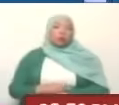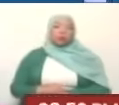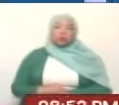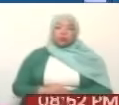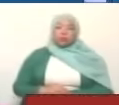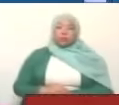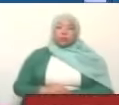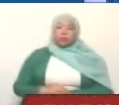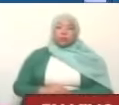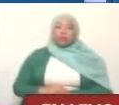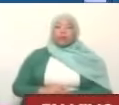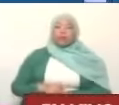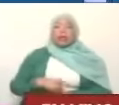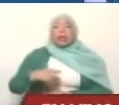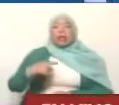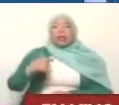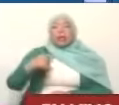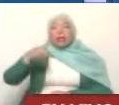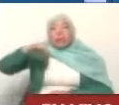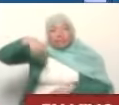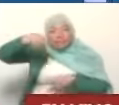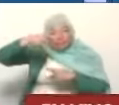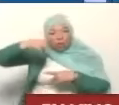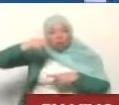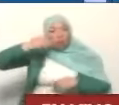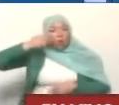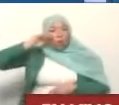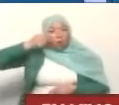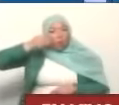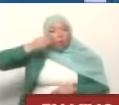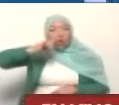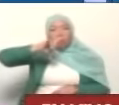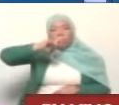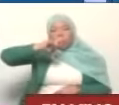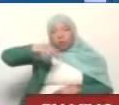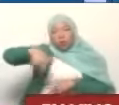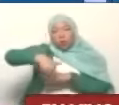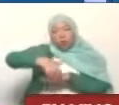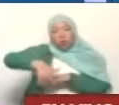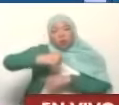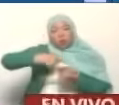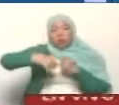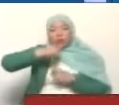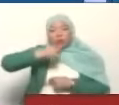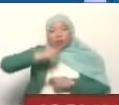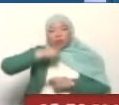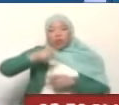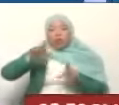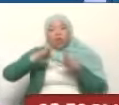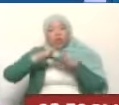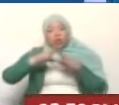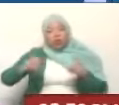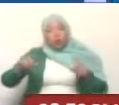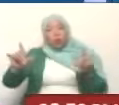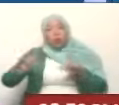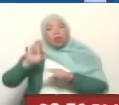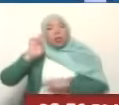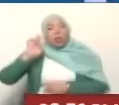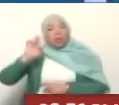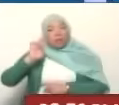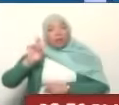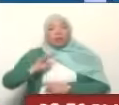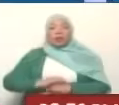estar en las redes, en las calles, primordialmente, en los medios y en las paredes. Redes,